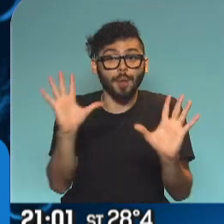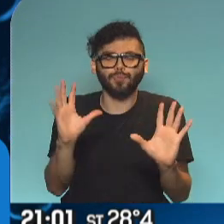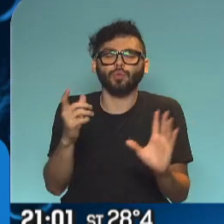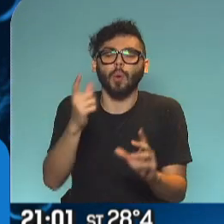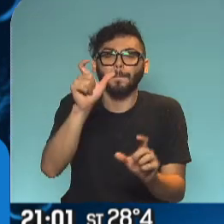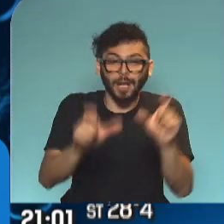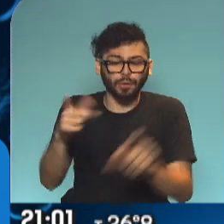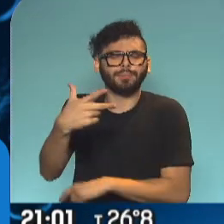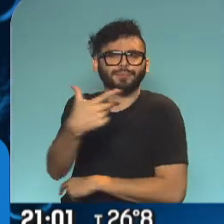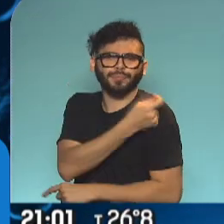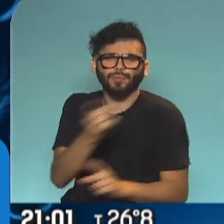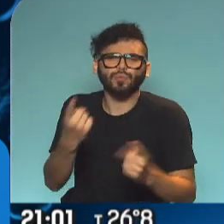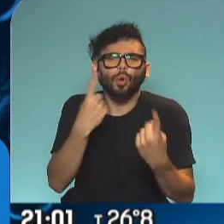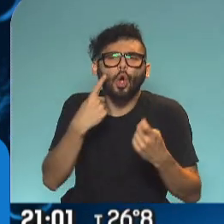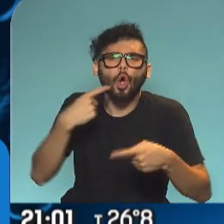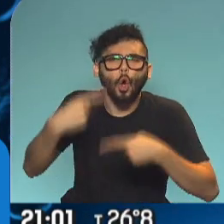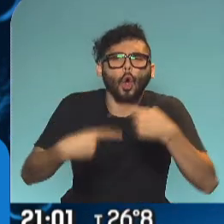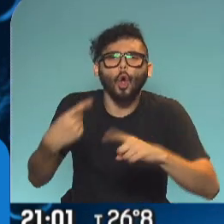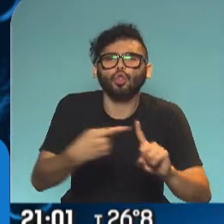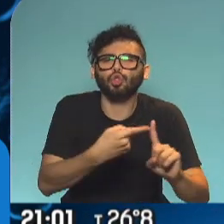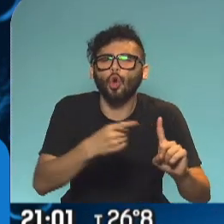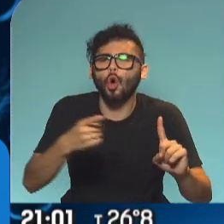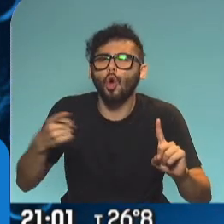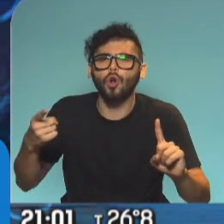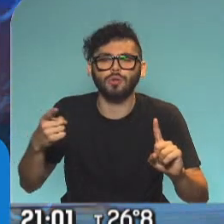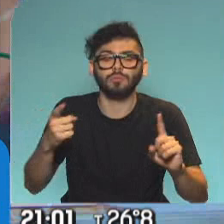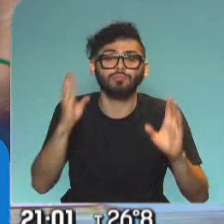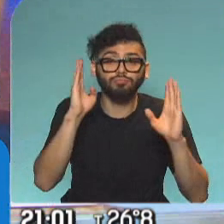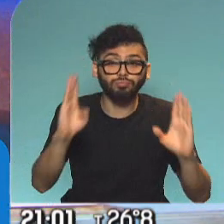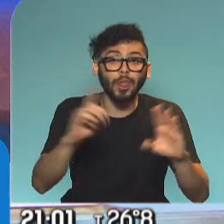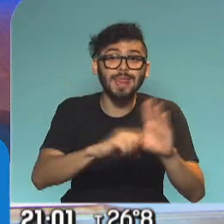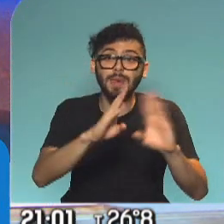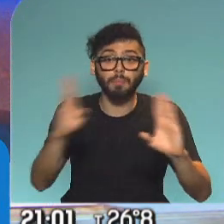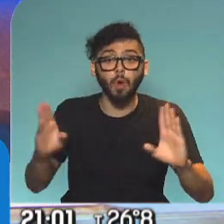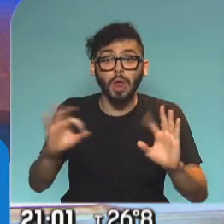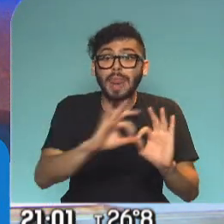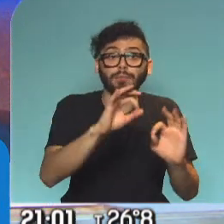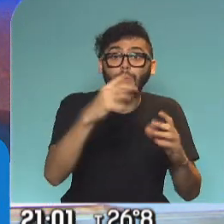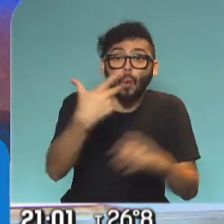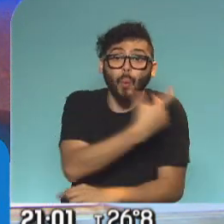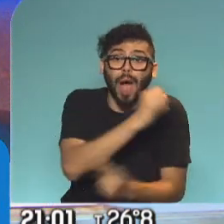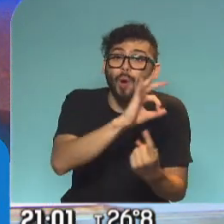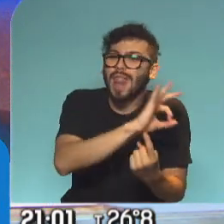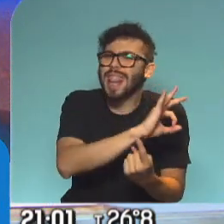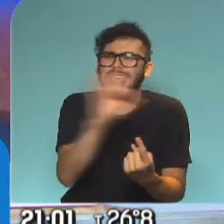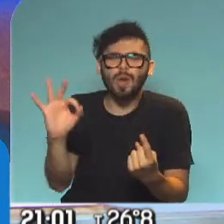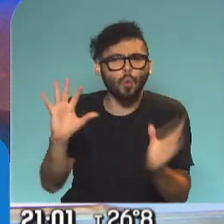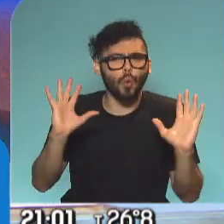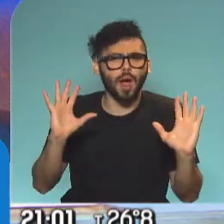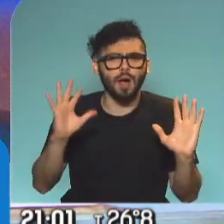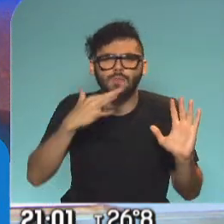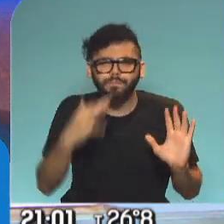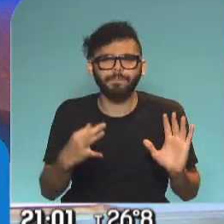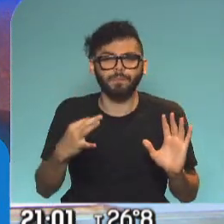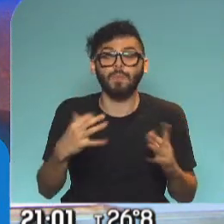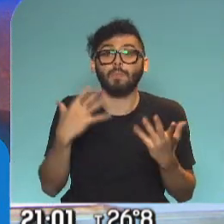número de pacientes determinados vacunados durante un tiempo. Esto apremia, por eso las aprobaciones